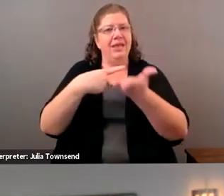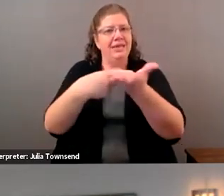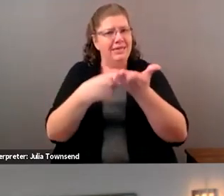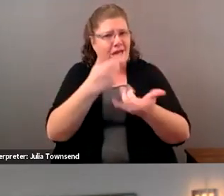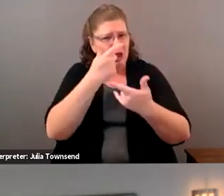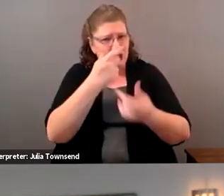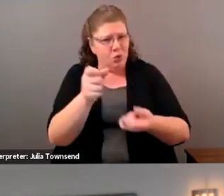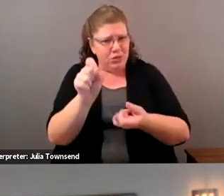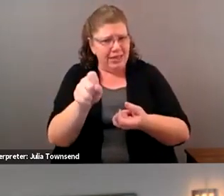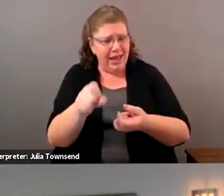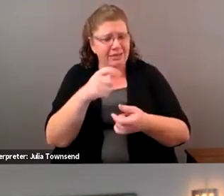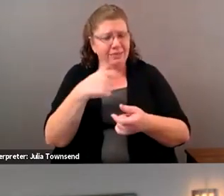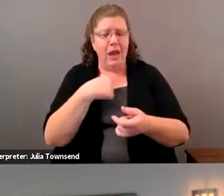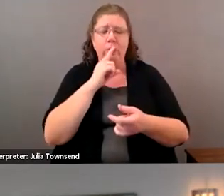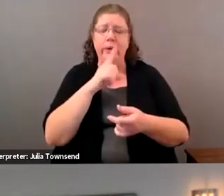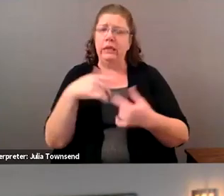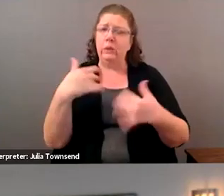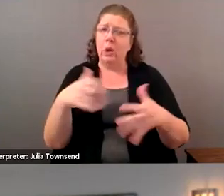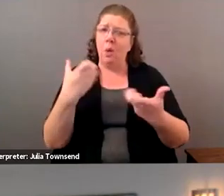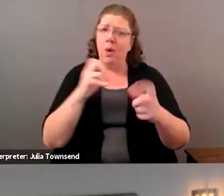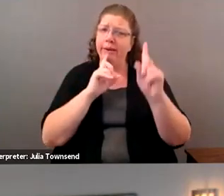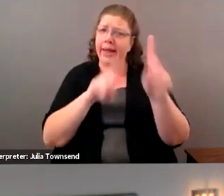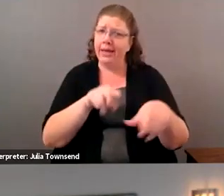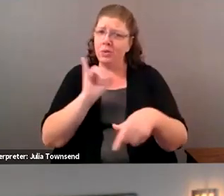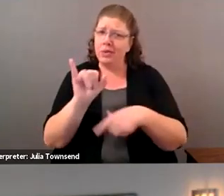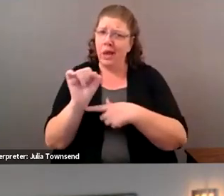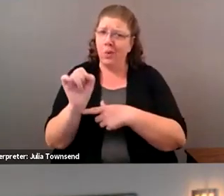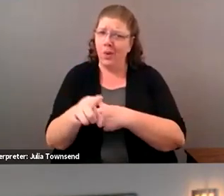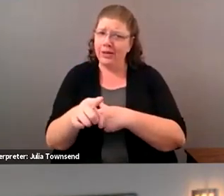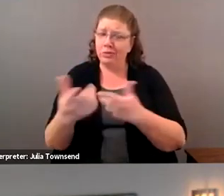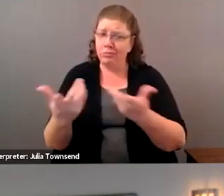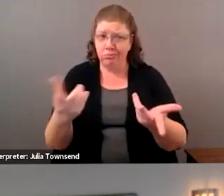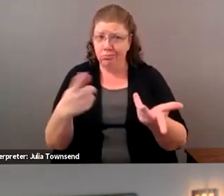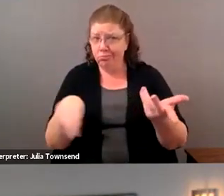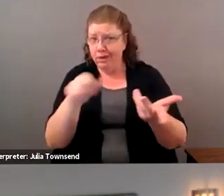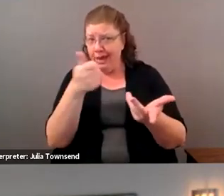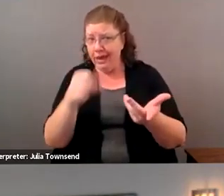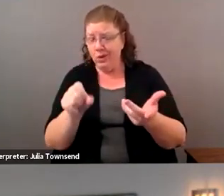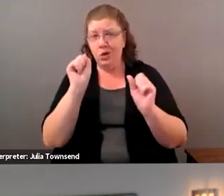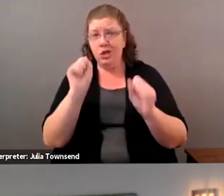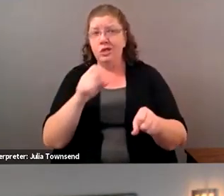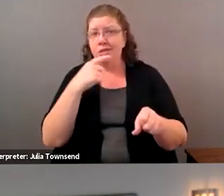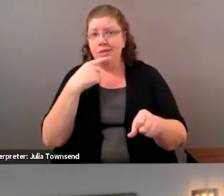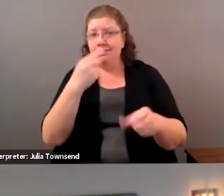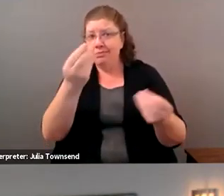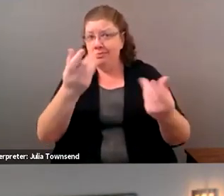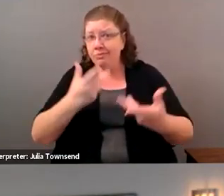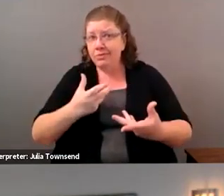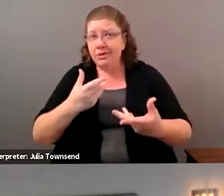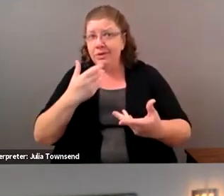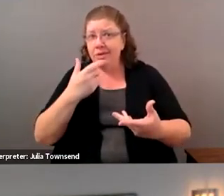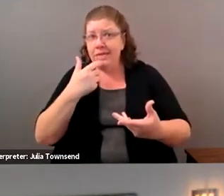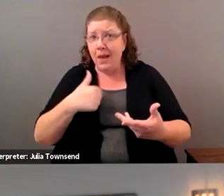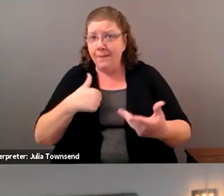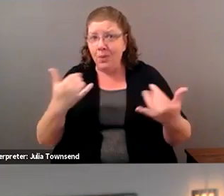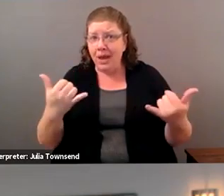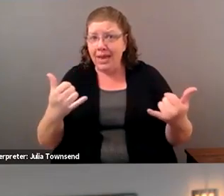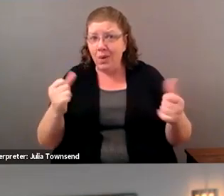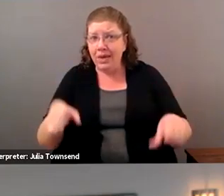es interesante pero yo realmente quiero una respuesta a esta pregunta me pregunto si alguien puede decirme en este momento